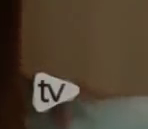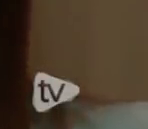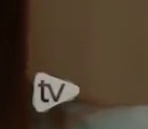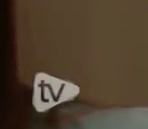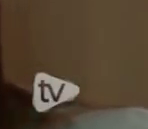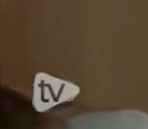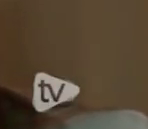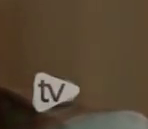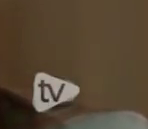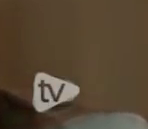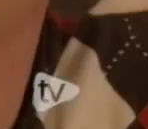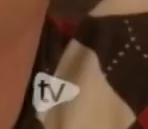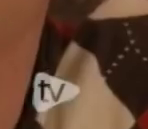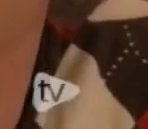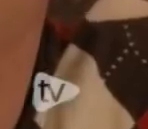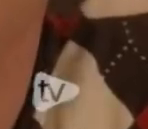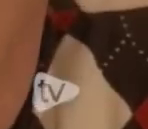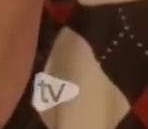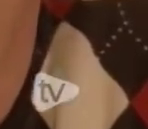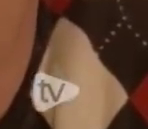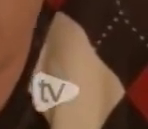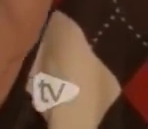Mañana empiezo con mi nuevo trabajo.